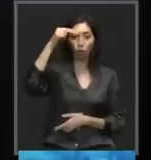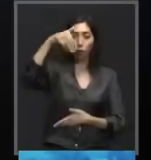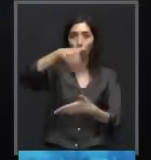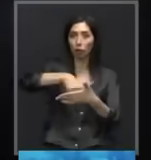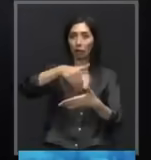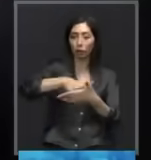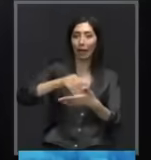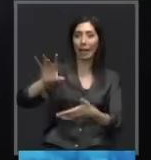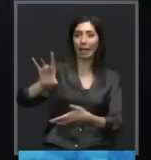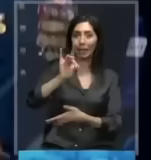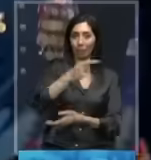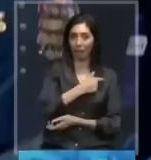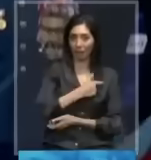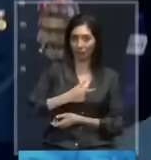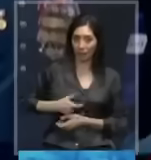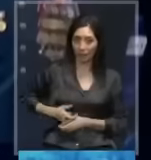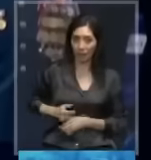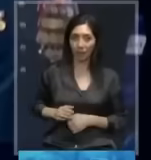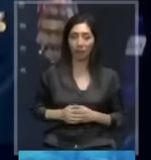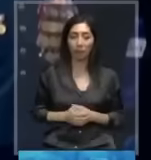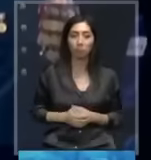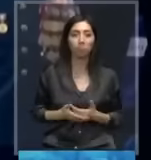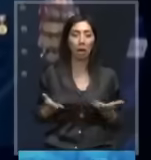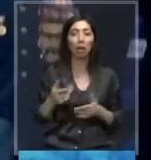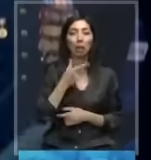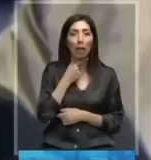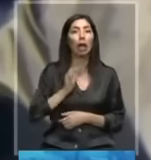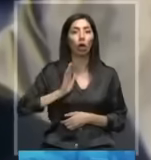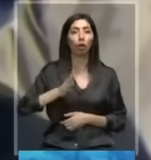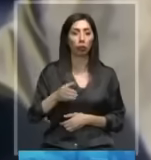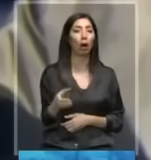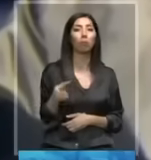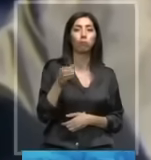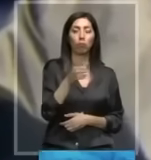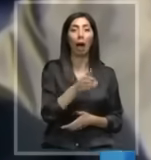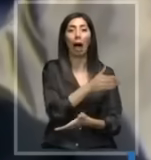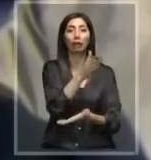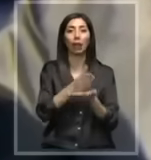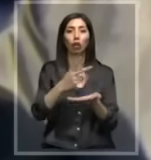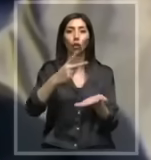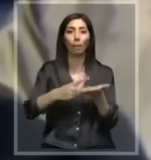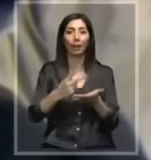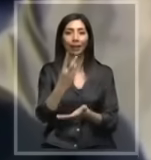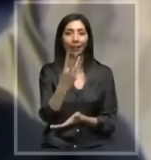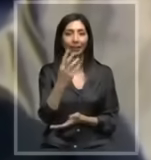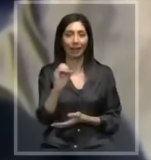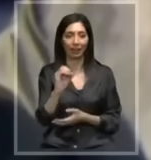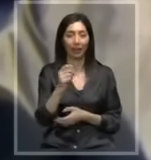presidenciales hechas a su medida, para que siga al mando de Rusia hasta 2030.